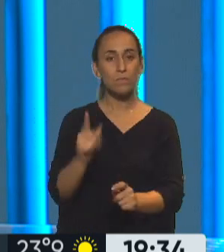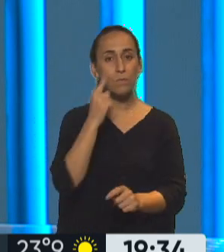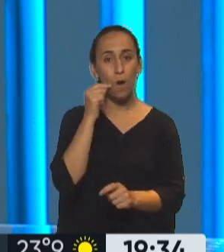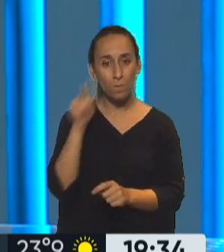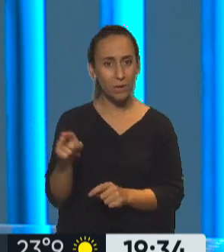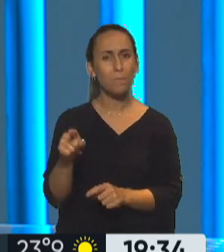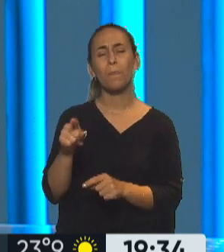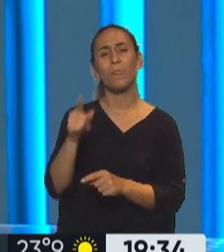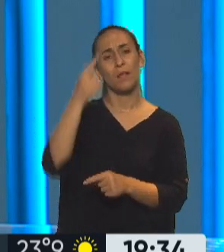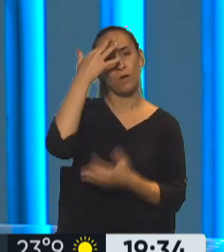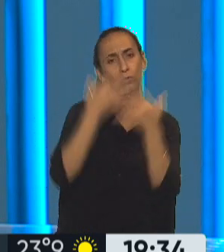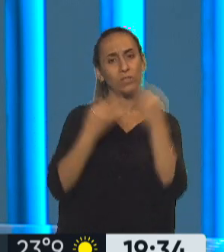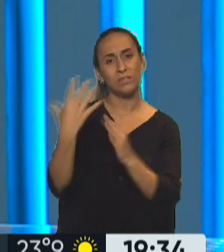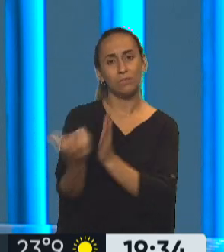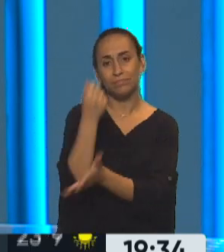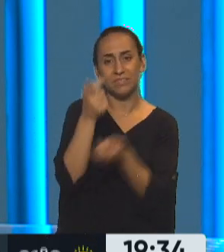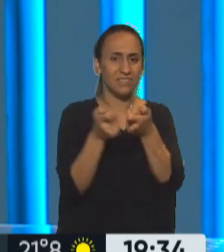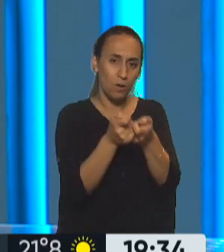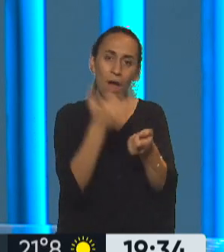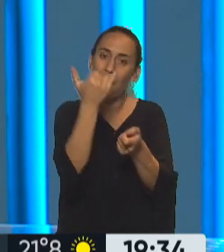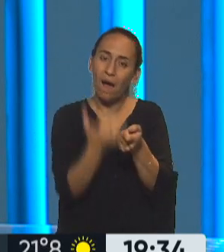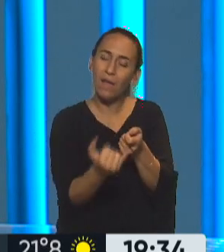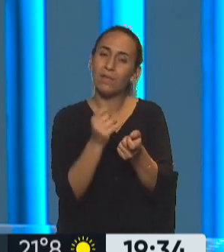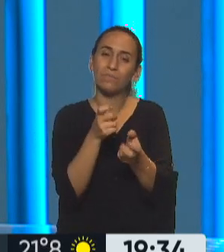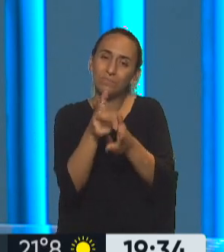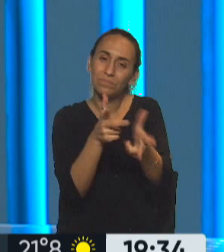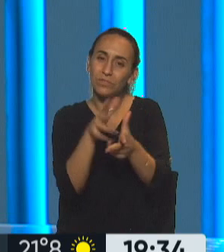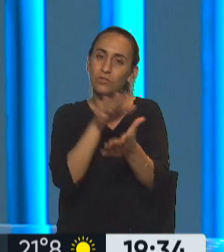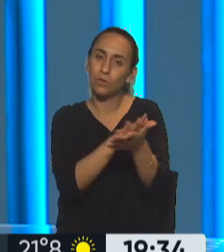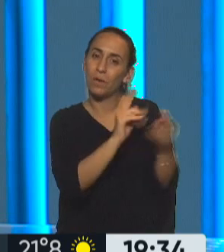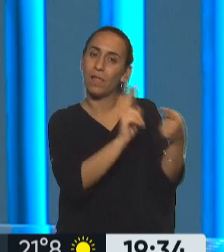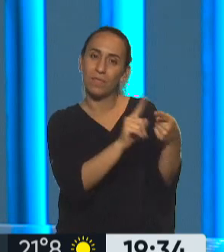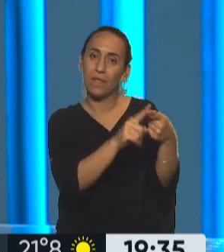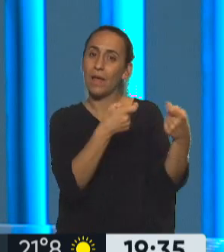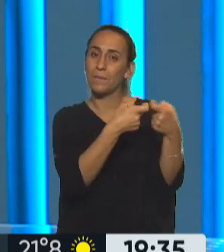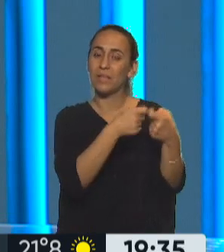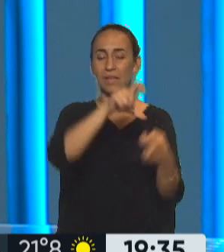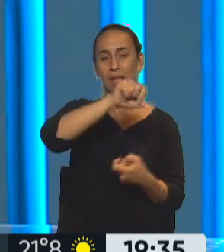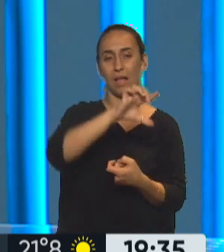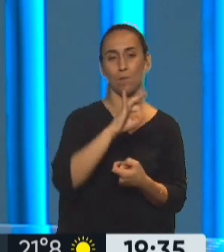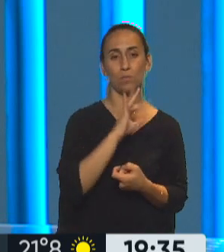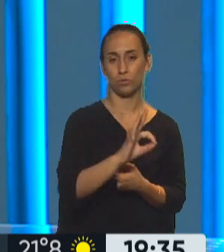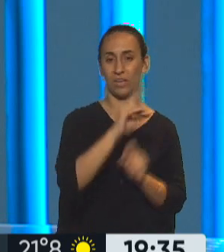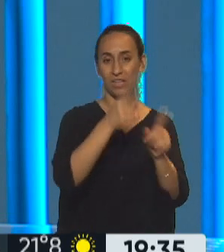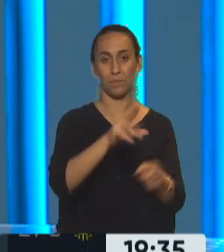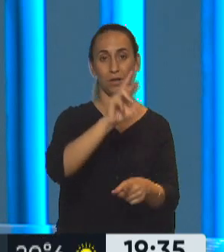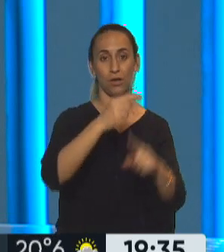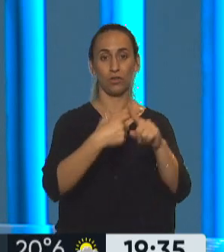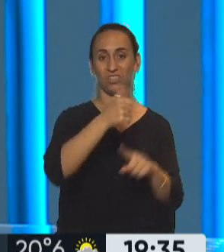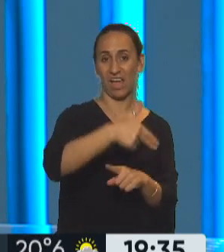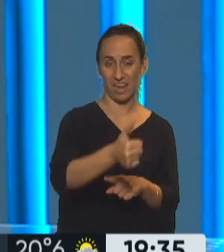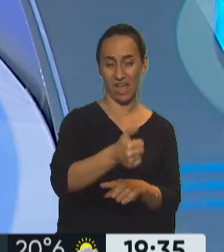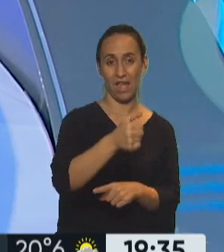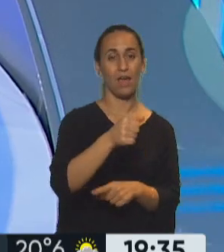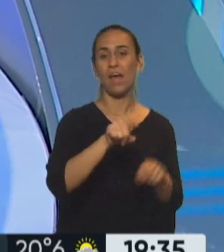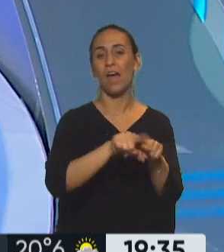en los que habla de su relación con la empresa caputo hermanos y especialmente con Rosana Pía caputo